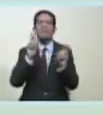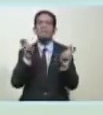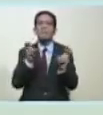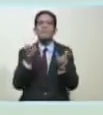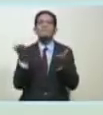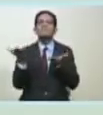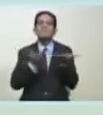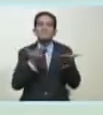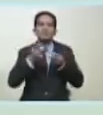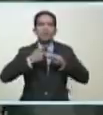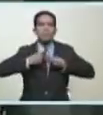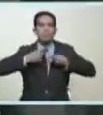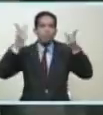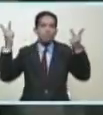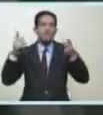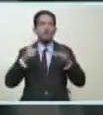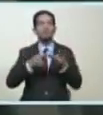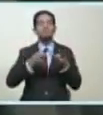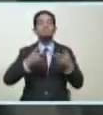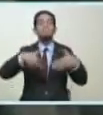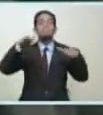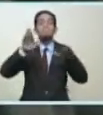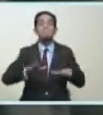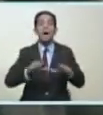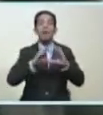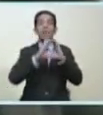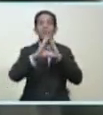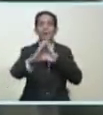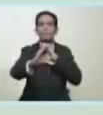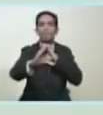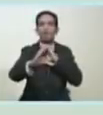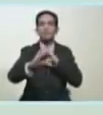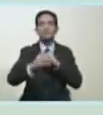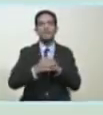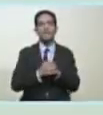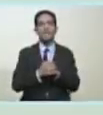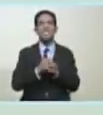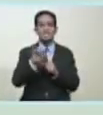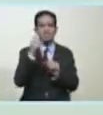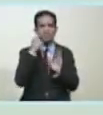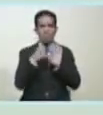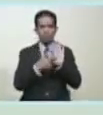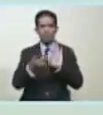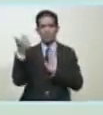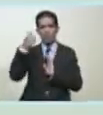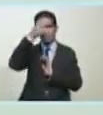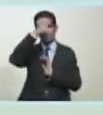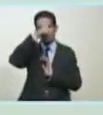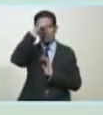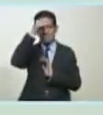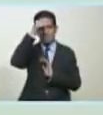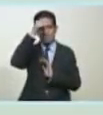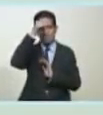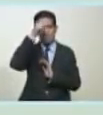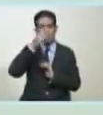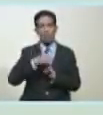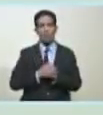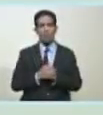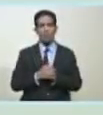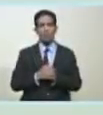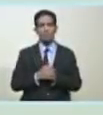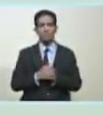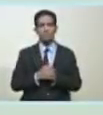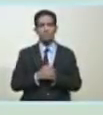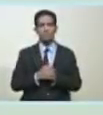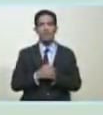servicio público, el paro de transporte virtual que le han metido al país y que lo demostramos el domingo. Mi tesis tiene razón. A